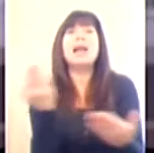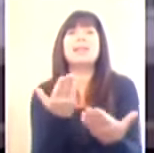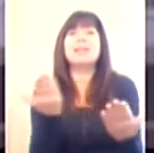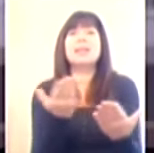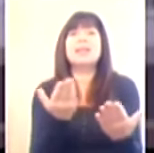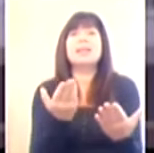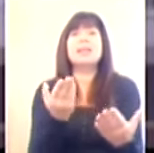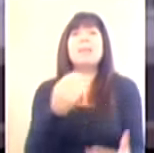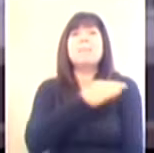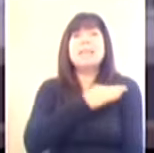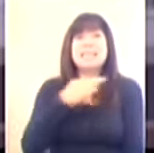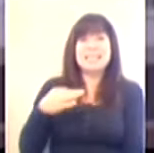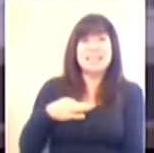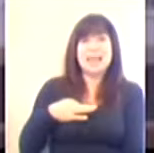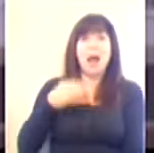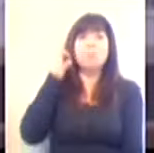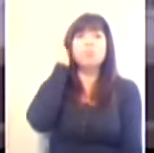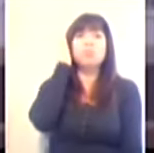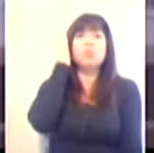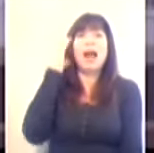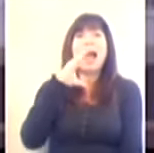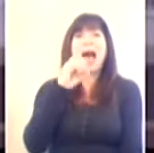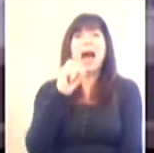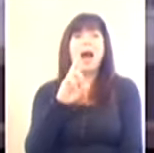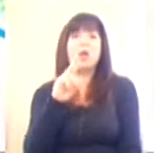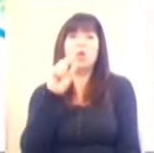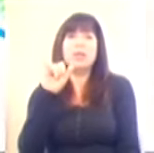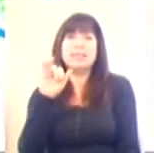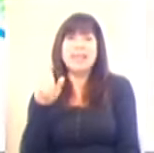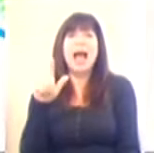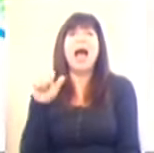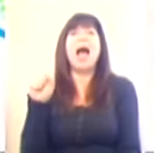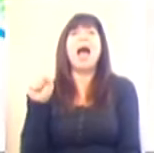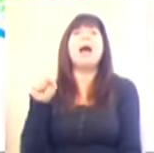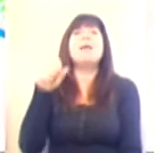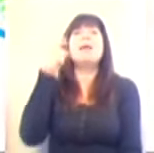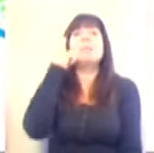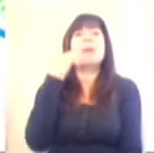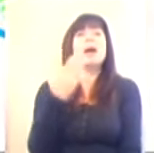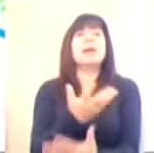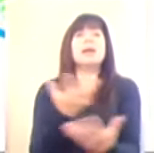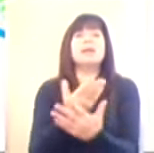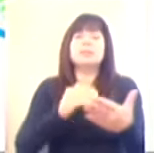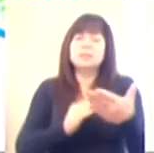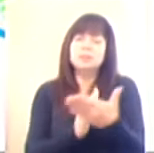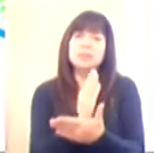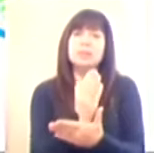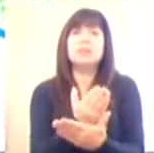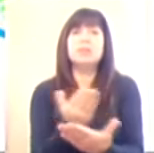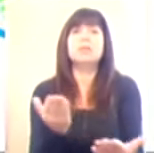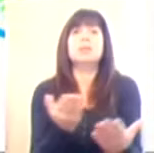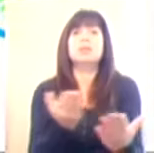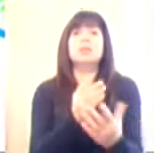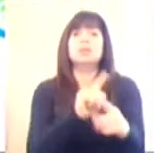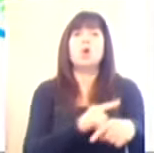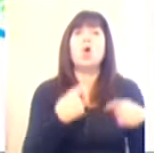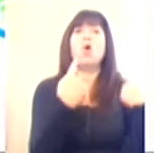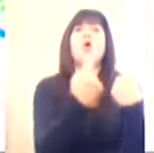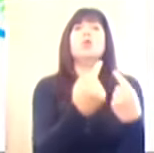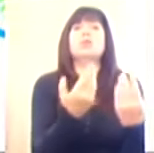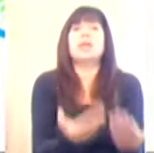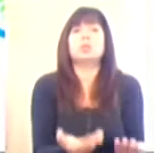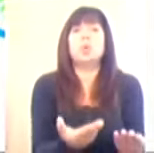la ministra Carolina Schmidt, que está hoy día con nosotros, para dar inicio con el contexto actual